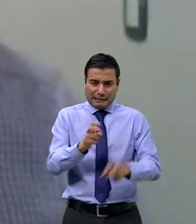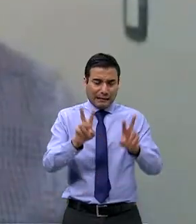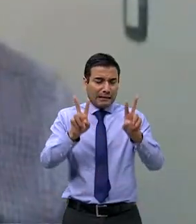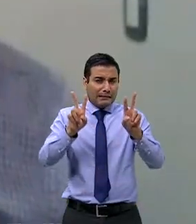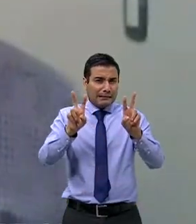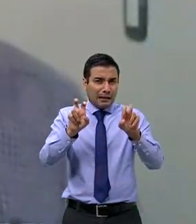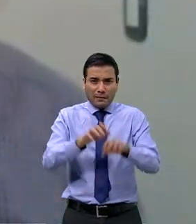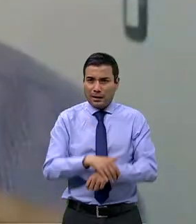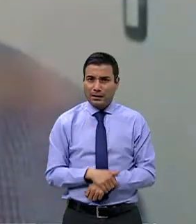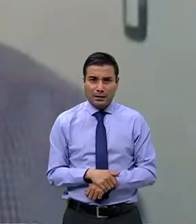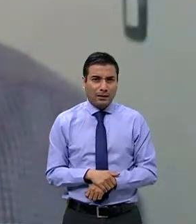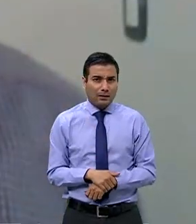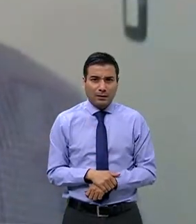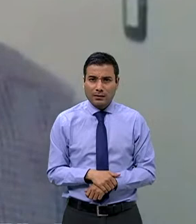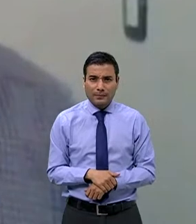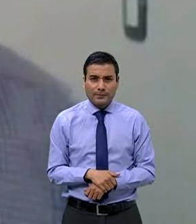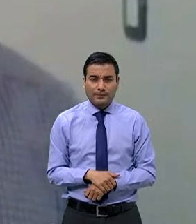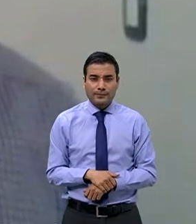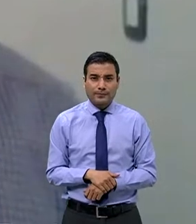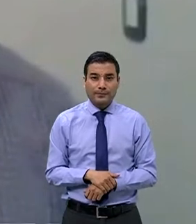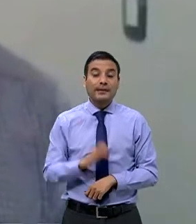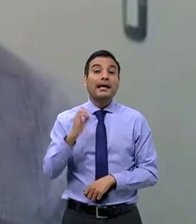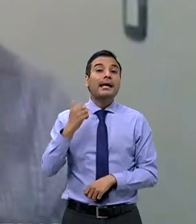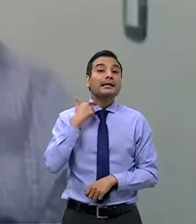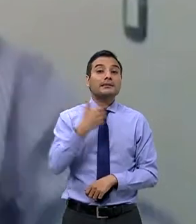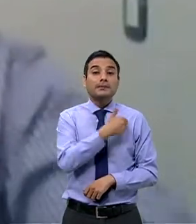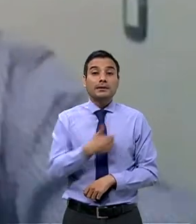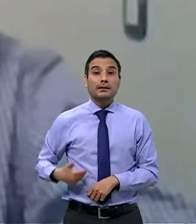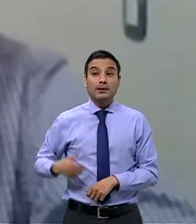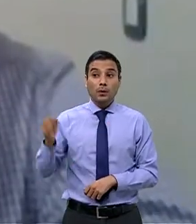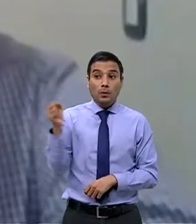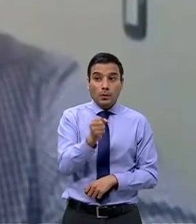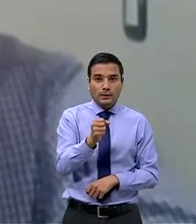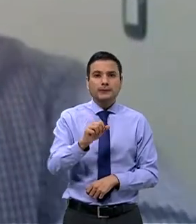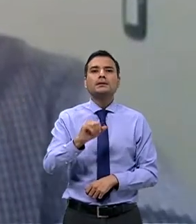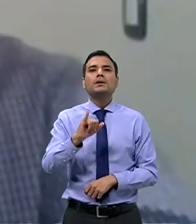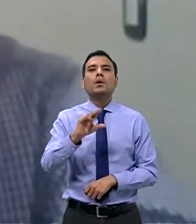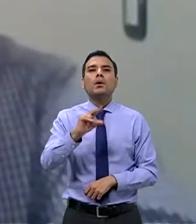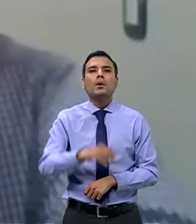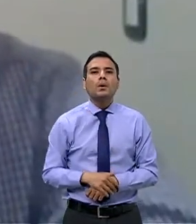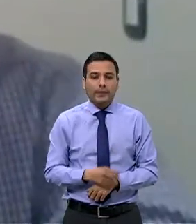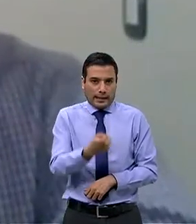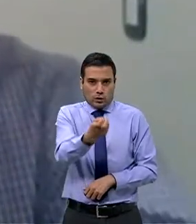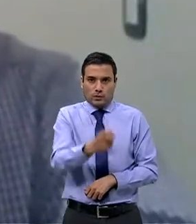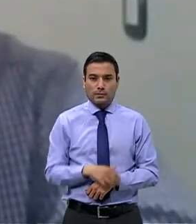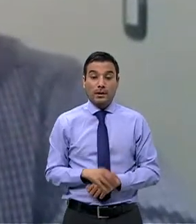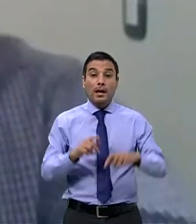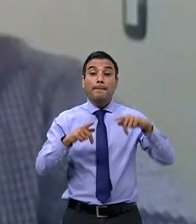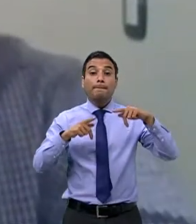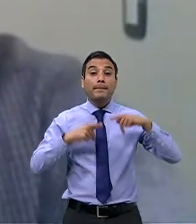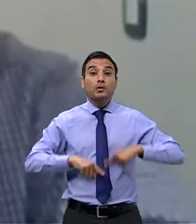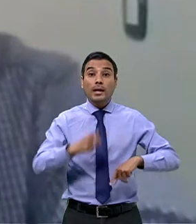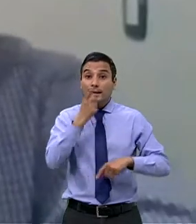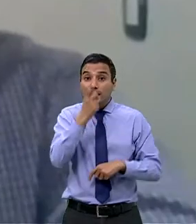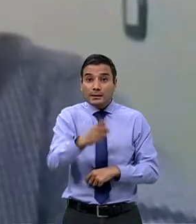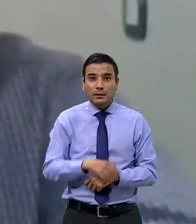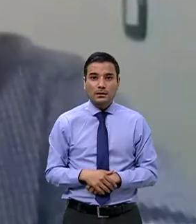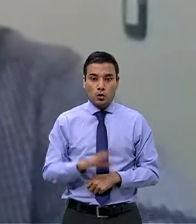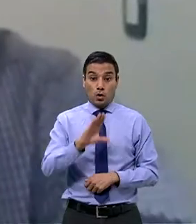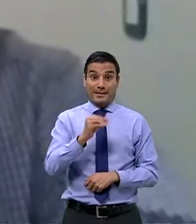simplísimo te quiere enjuiciar a los expresidentes sí o no y el pueblo dijo contundentemente